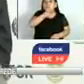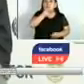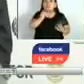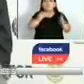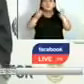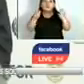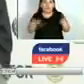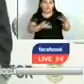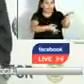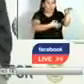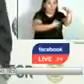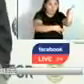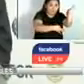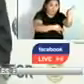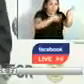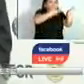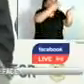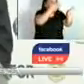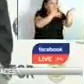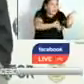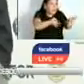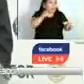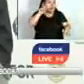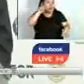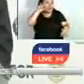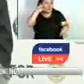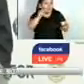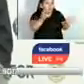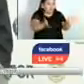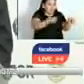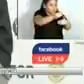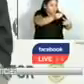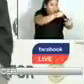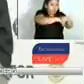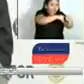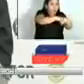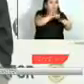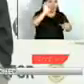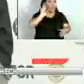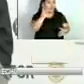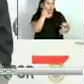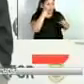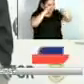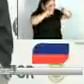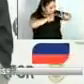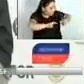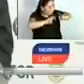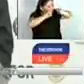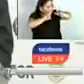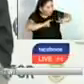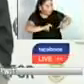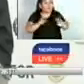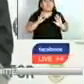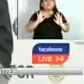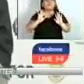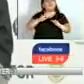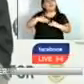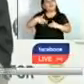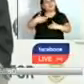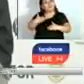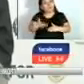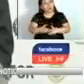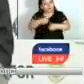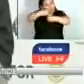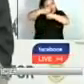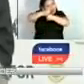son documentos originales que pertenecen a los paquetes electorales en razón de que se está llevando a cabo la inspección y será a través del